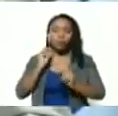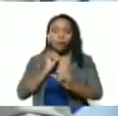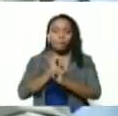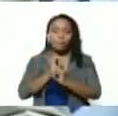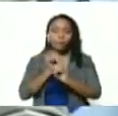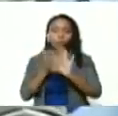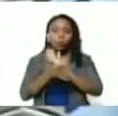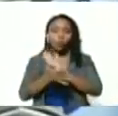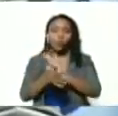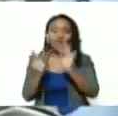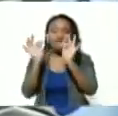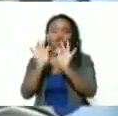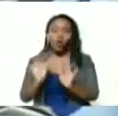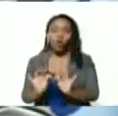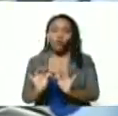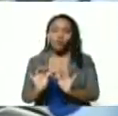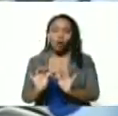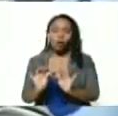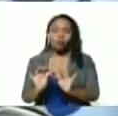denominado